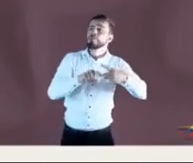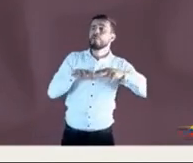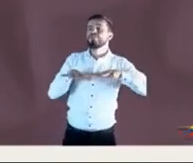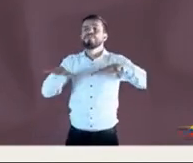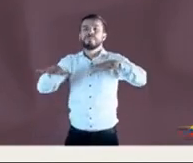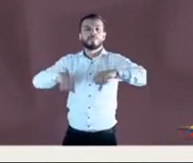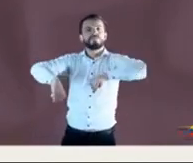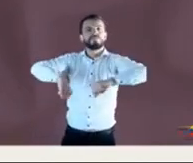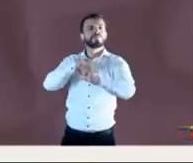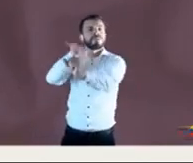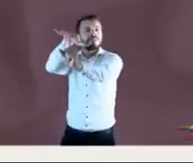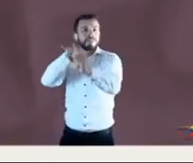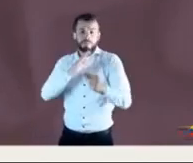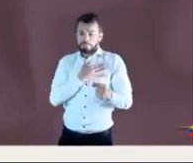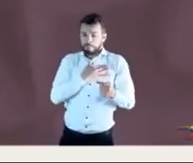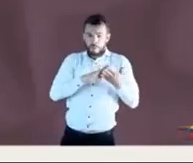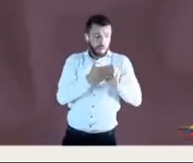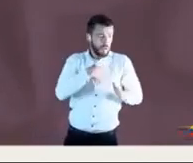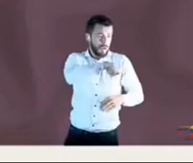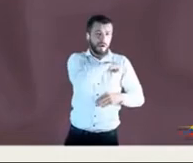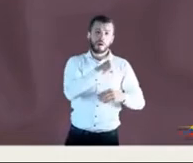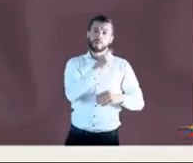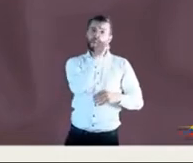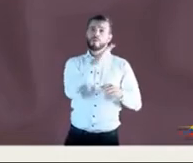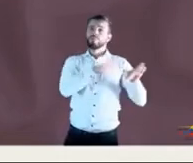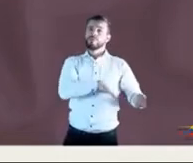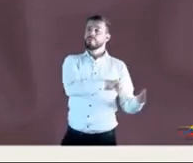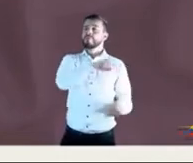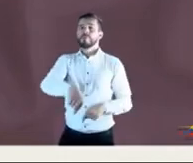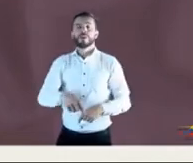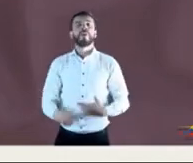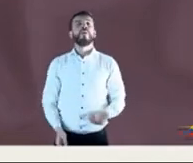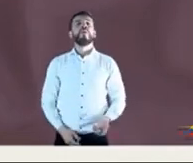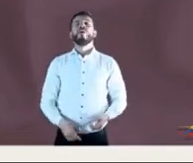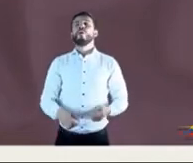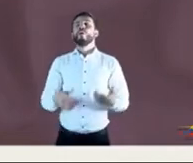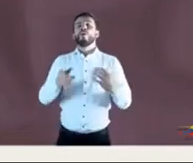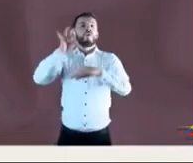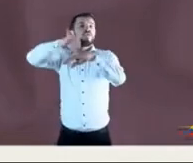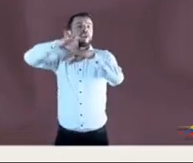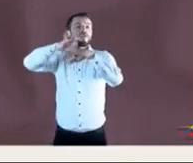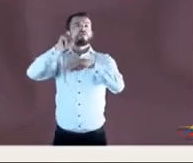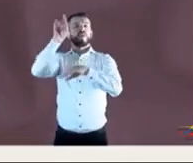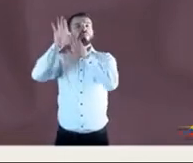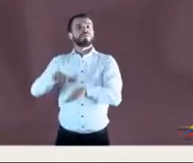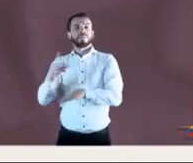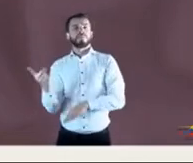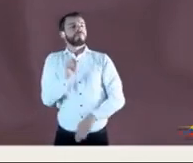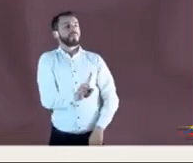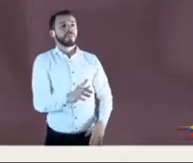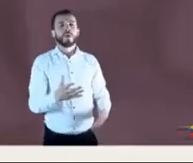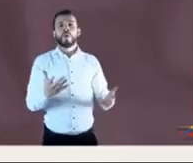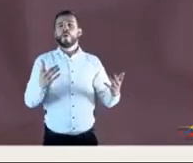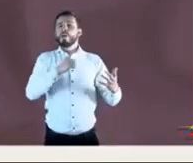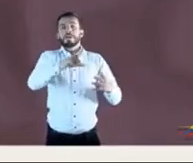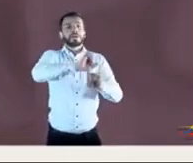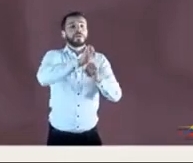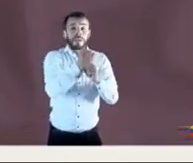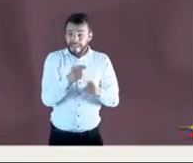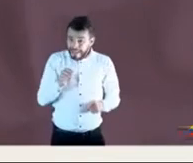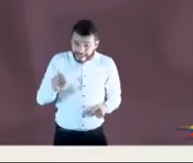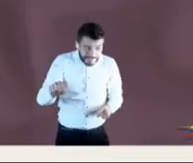este un representante de ONG o un líder social, todos ellos son defensores de derechos